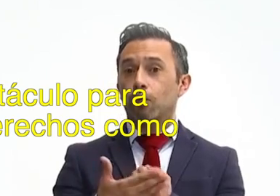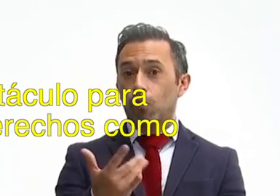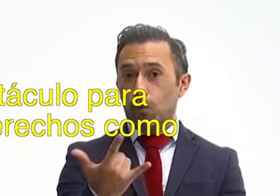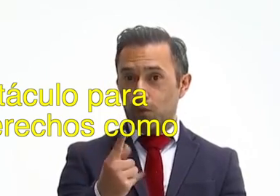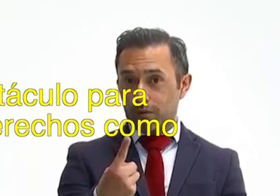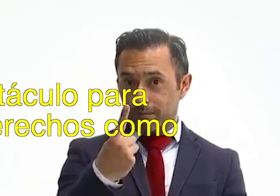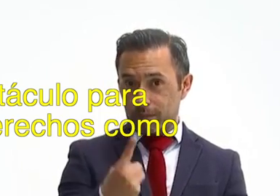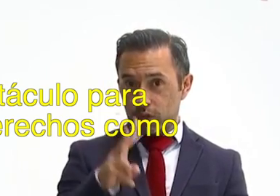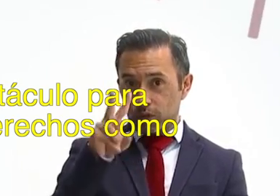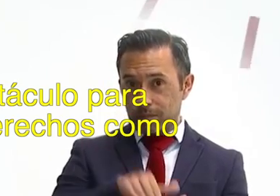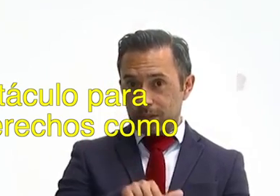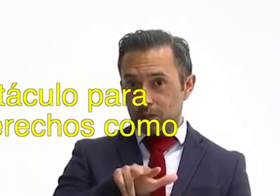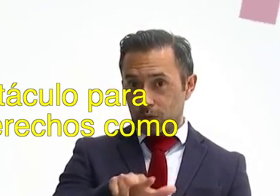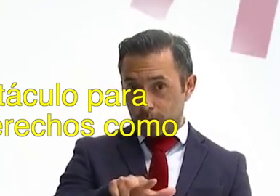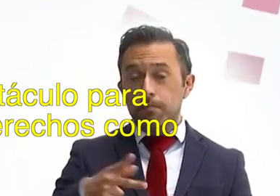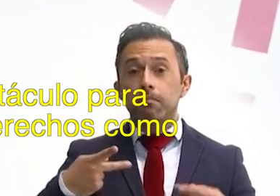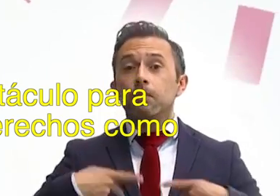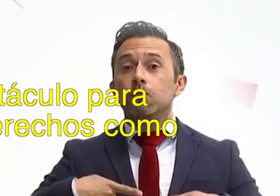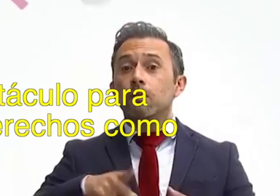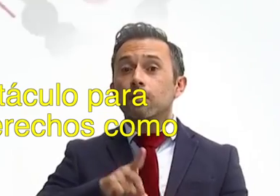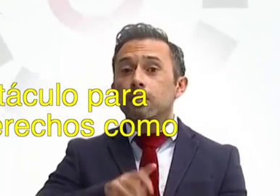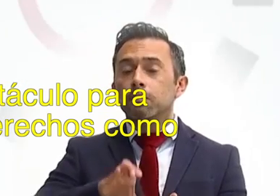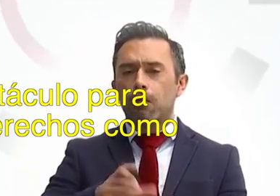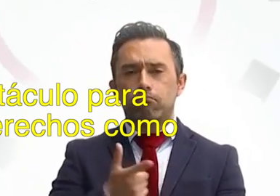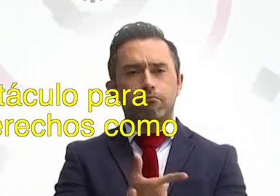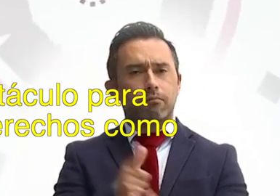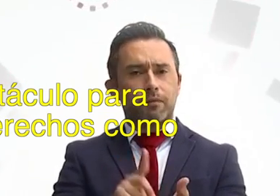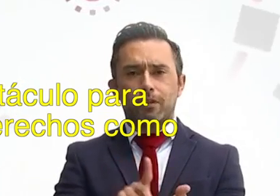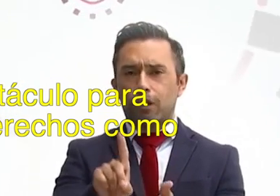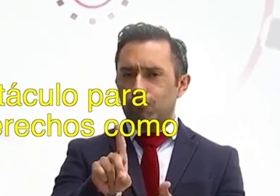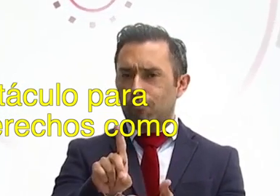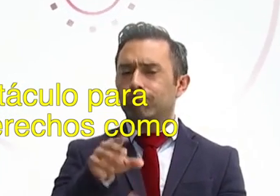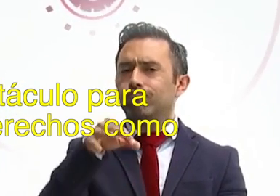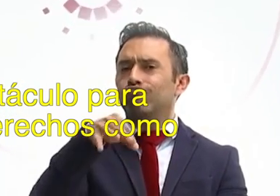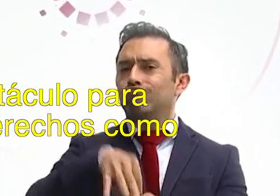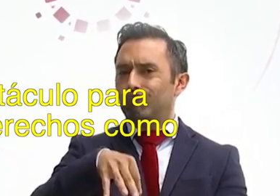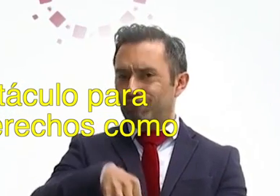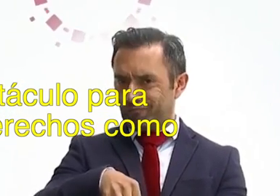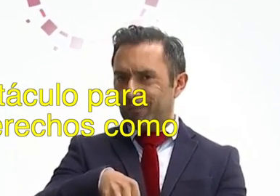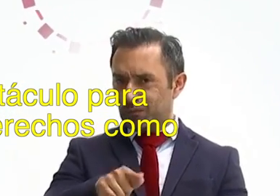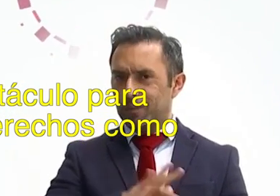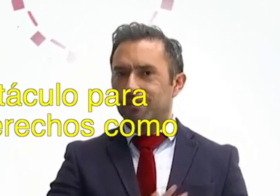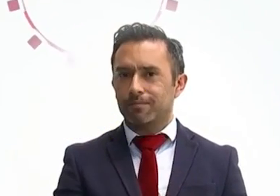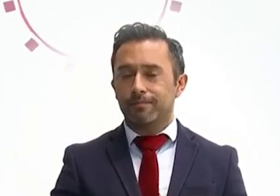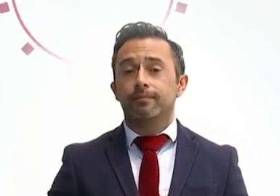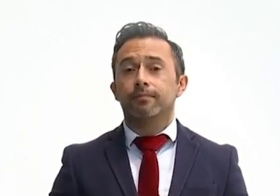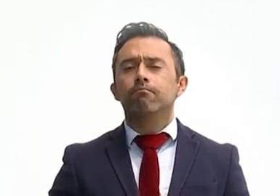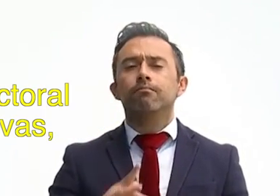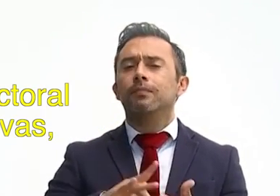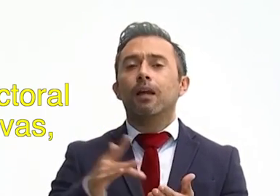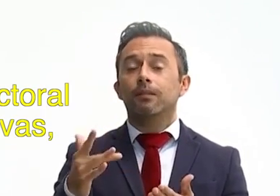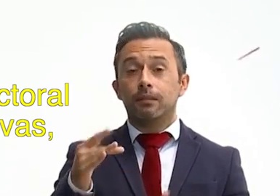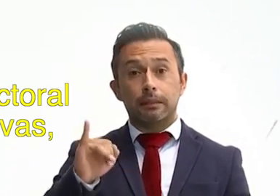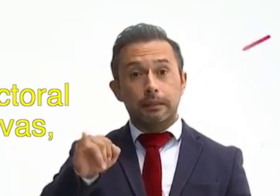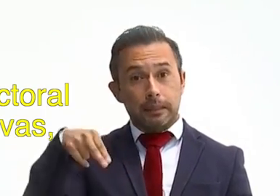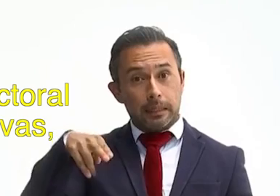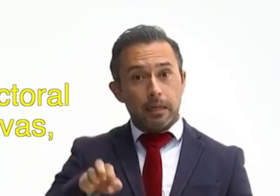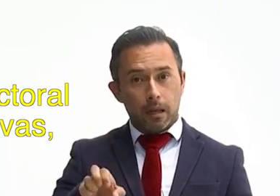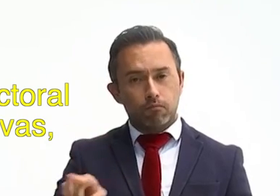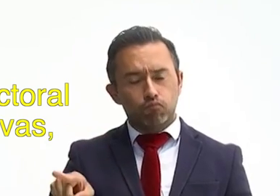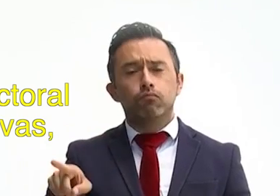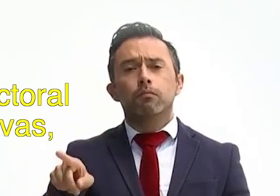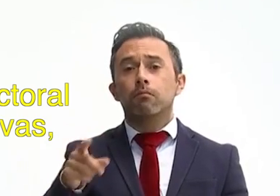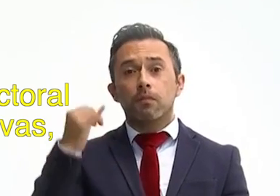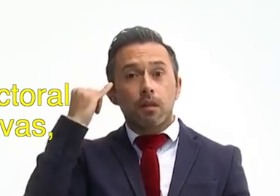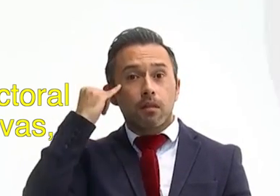la discapacidad no puede ser un obstáculo para que las personas puedan ejercer sus derechos como ciudadanos por ello el instituto nacional